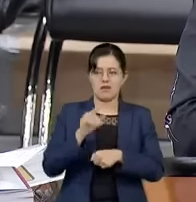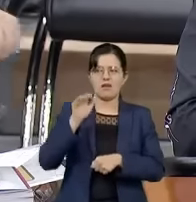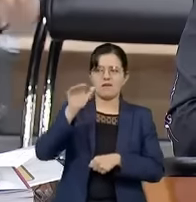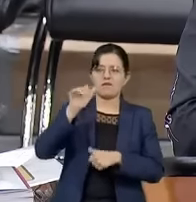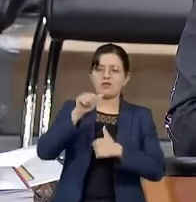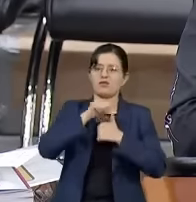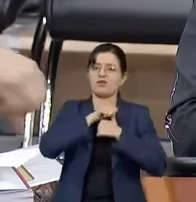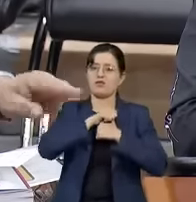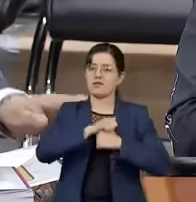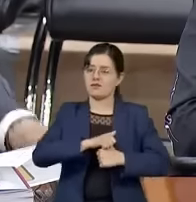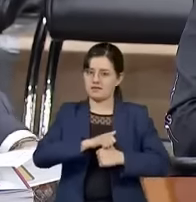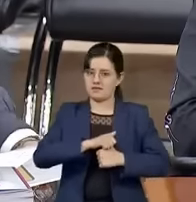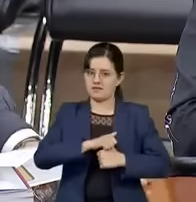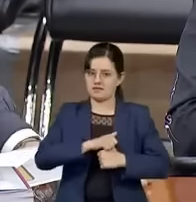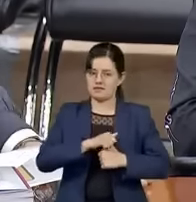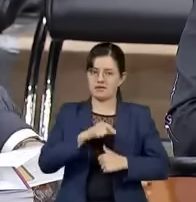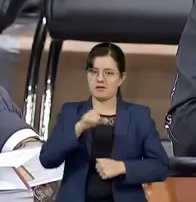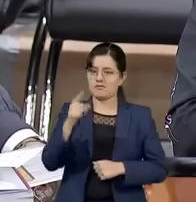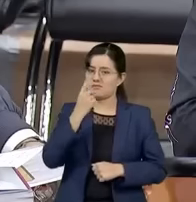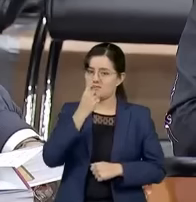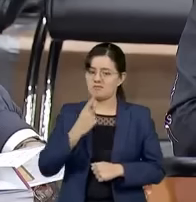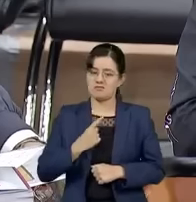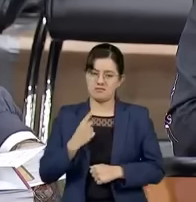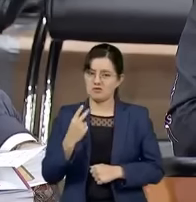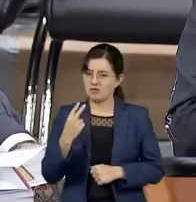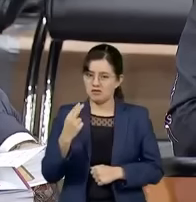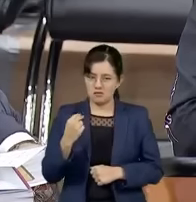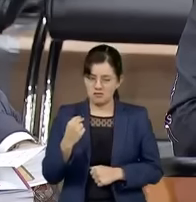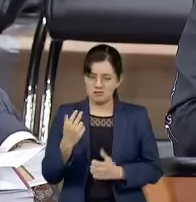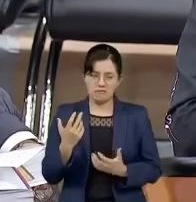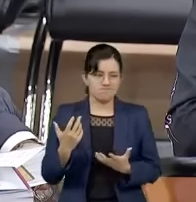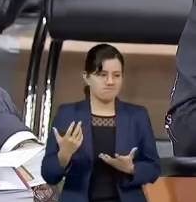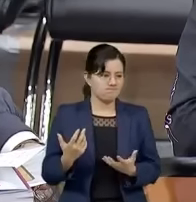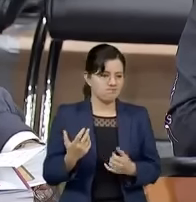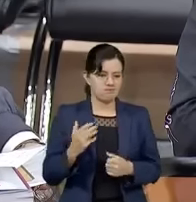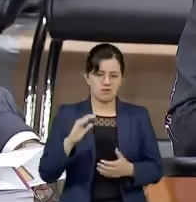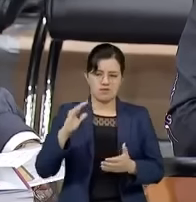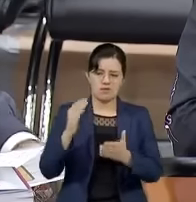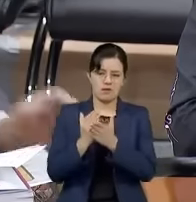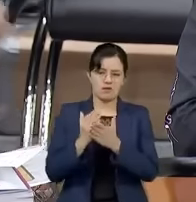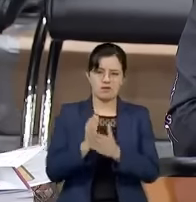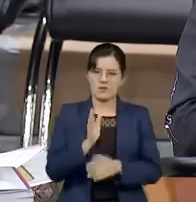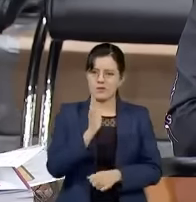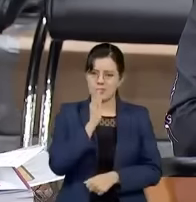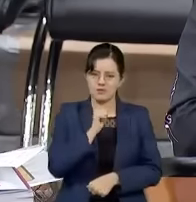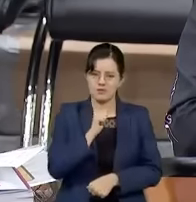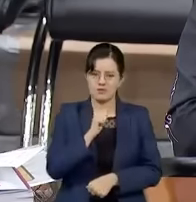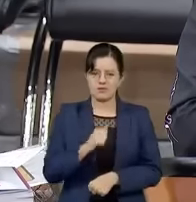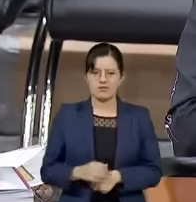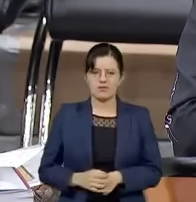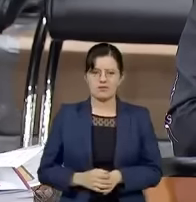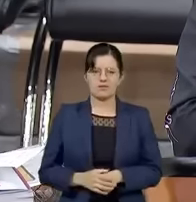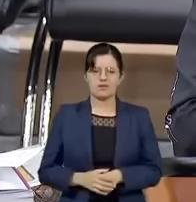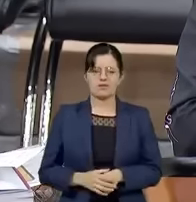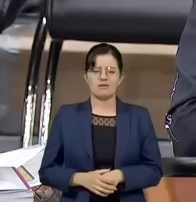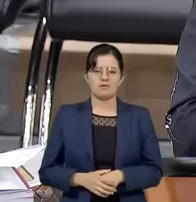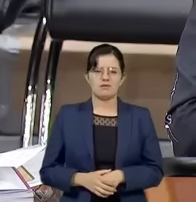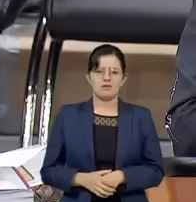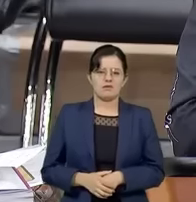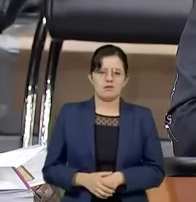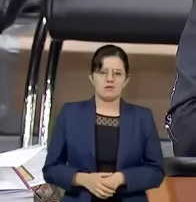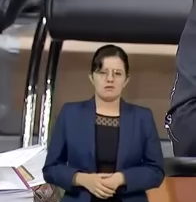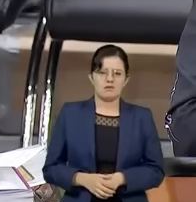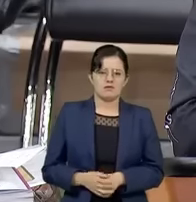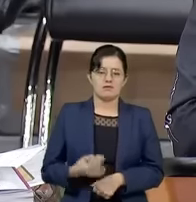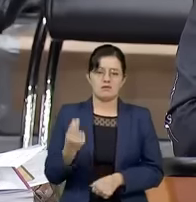autoridades recibimos negativas no pudimos detenerla intentamos que se que todo el mundo estuviéramos